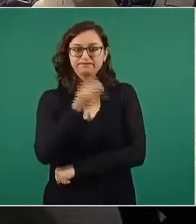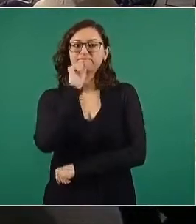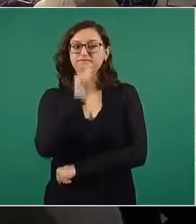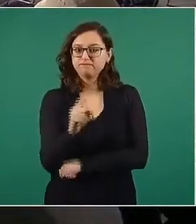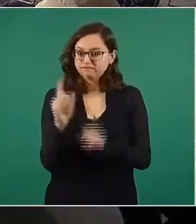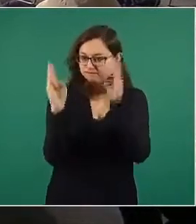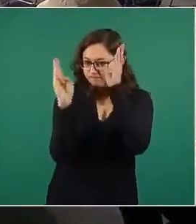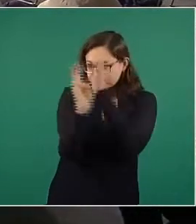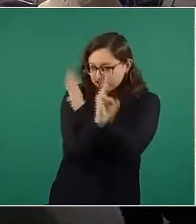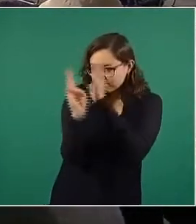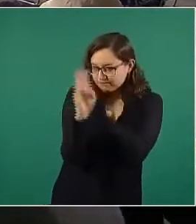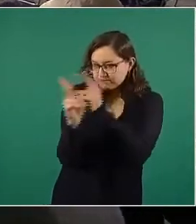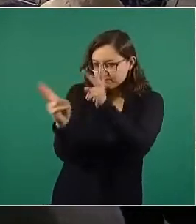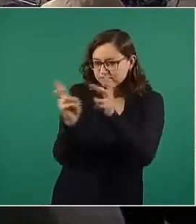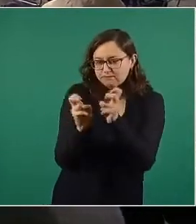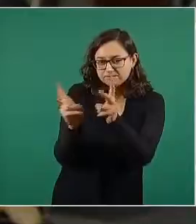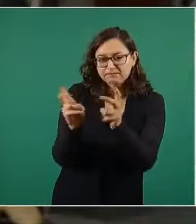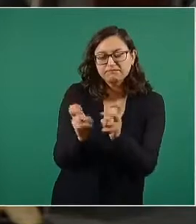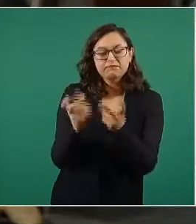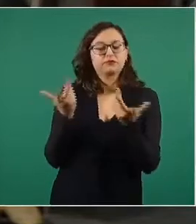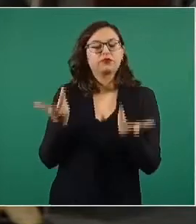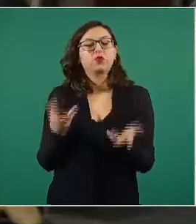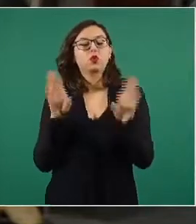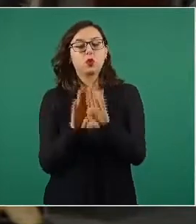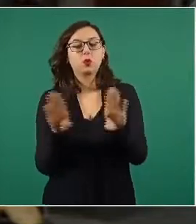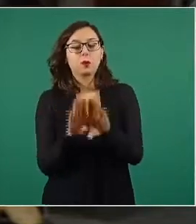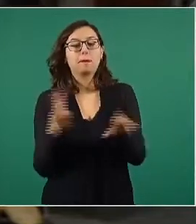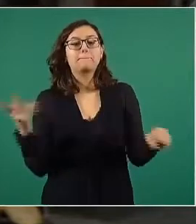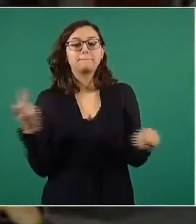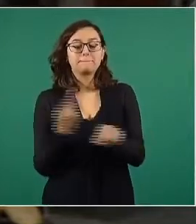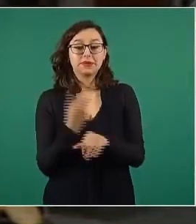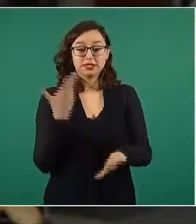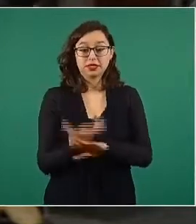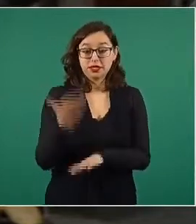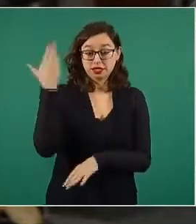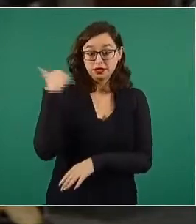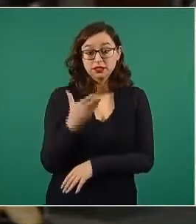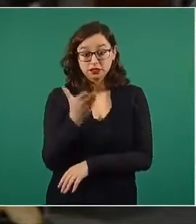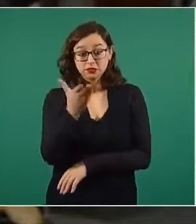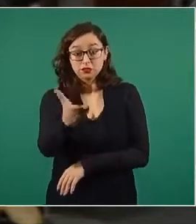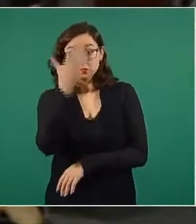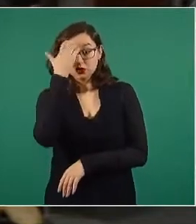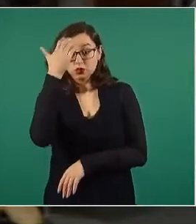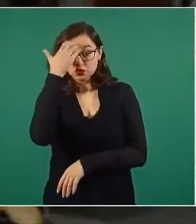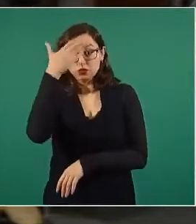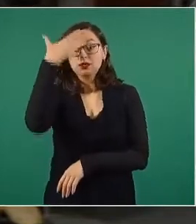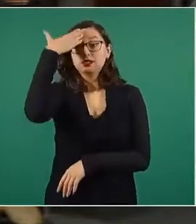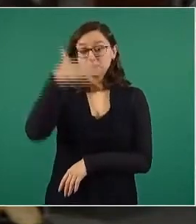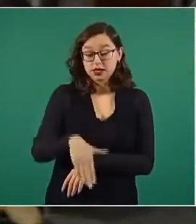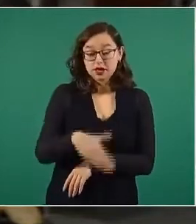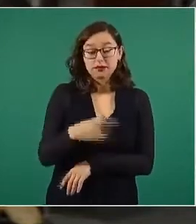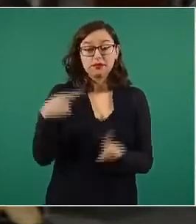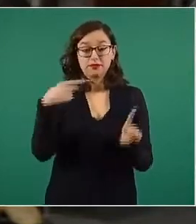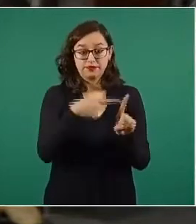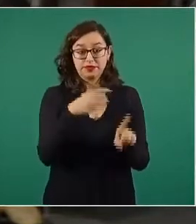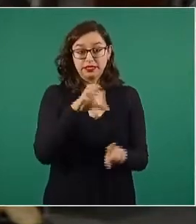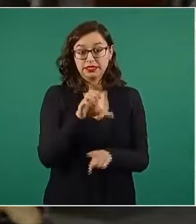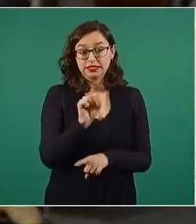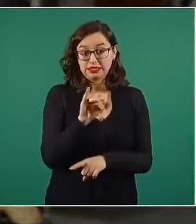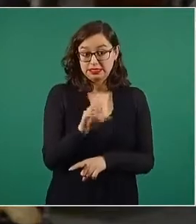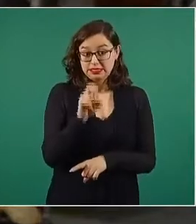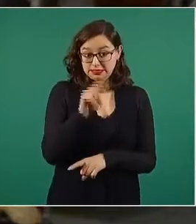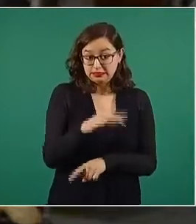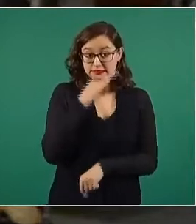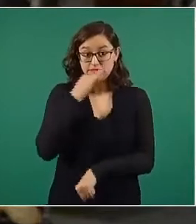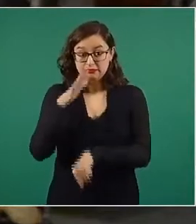etcétera. Entonces, si algún agente del CISEN se acercó a usted para exponerle todo esto, si usted tuvo acceso a